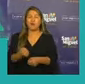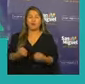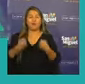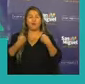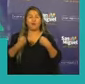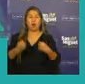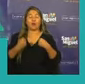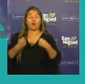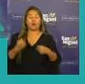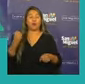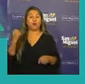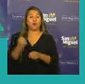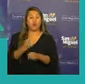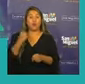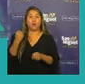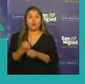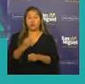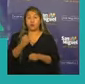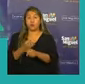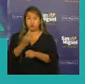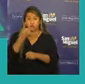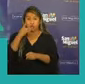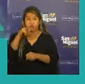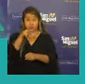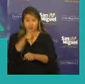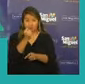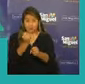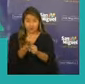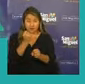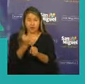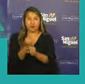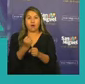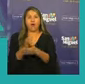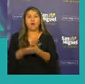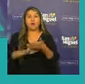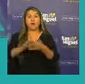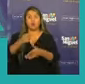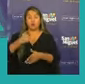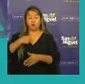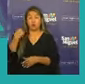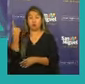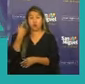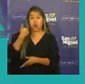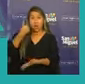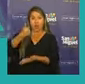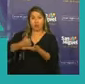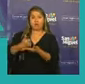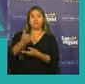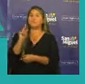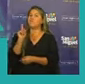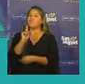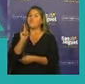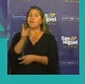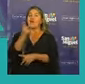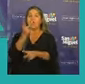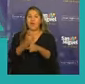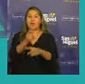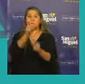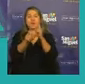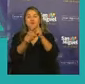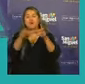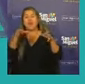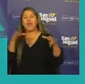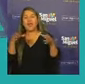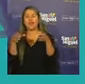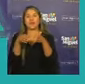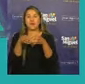fuerte, y no solo este trabajo no es solo de esta alcaldesa, sino que es de un equipo. Ahí en ese equipo